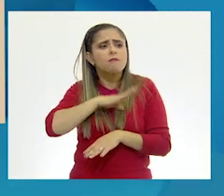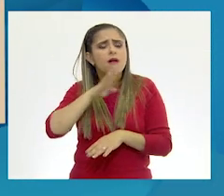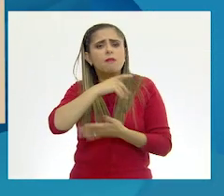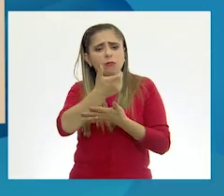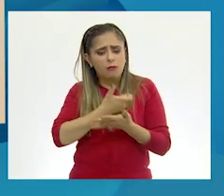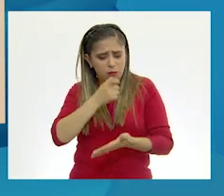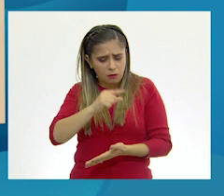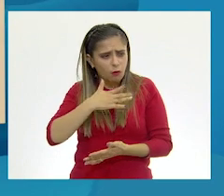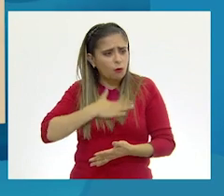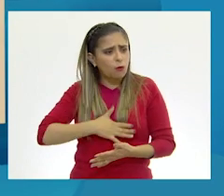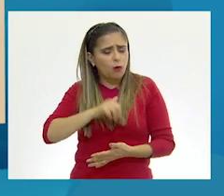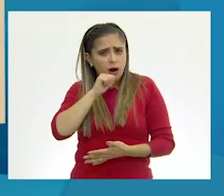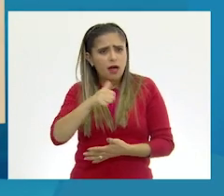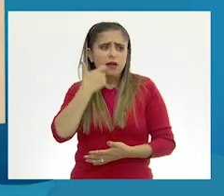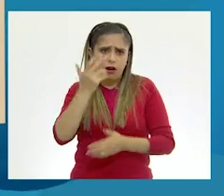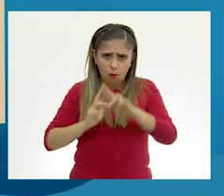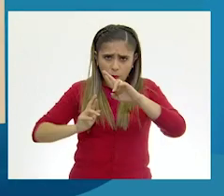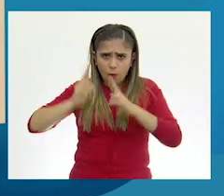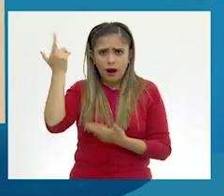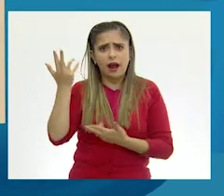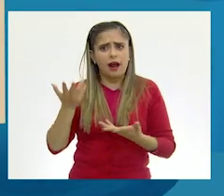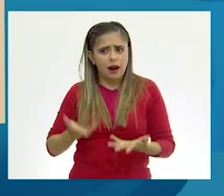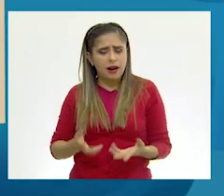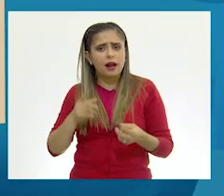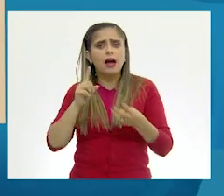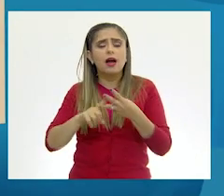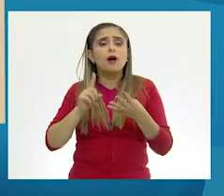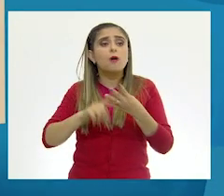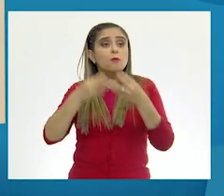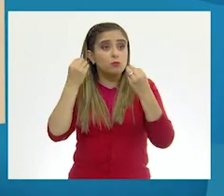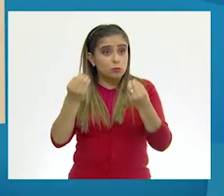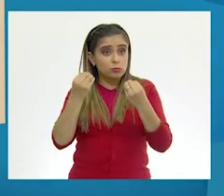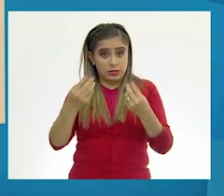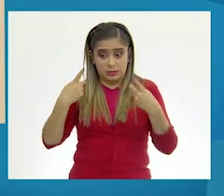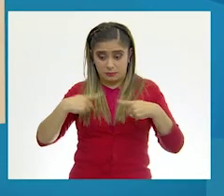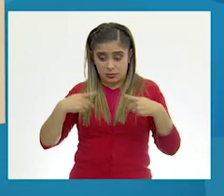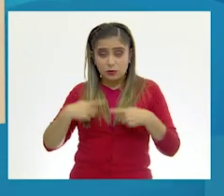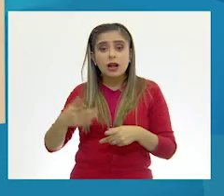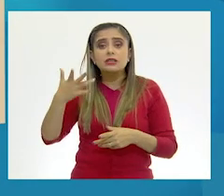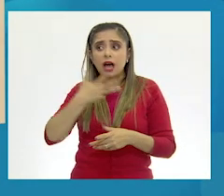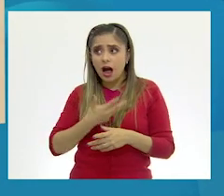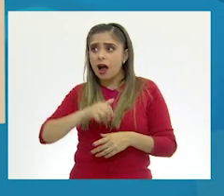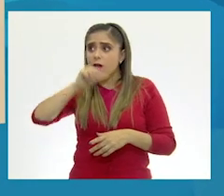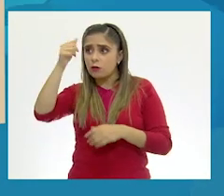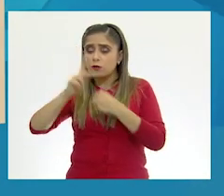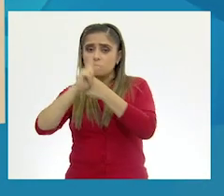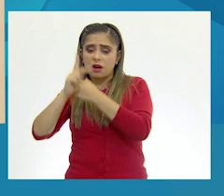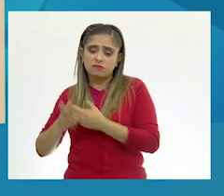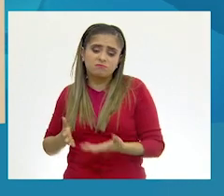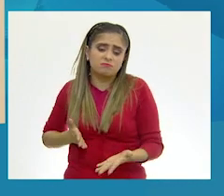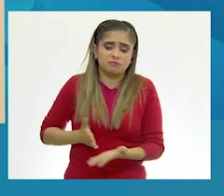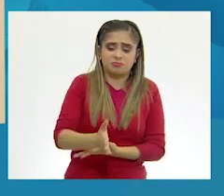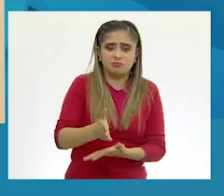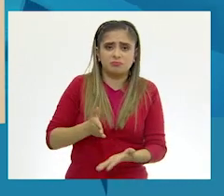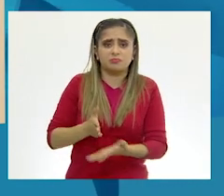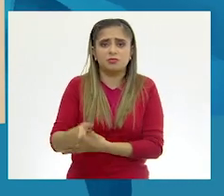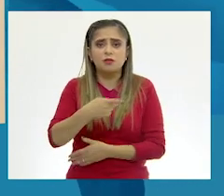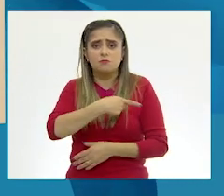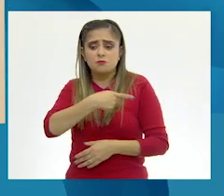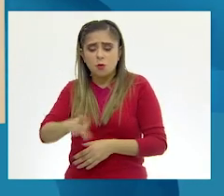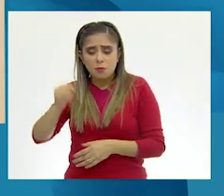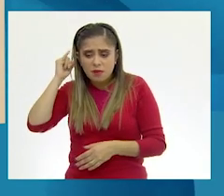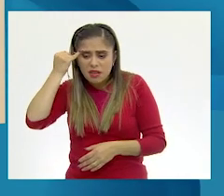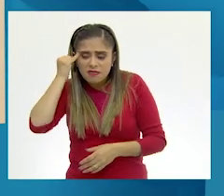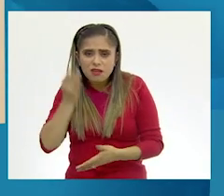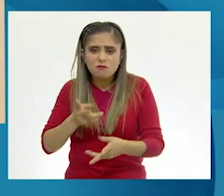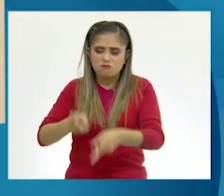justas. Muchos hacendados latifundistas habían invadido tierras de los campesinos pobres. La mayoría